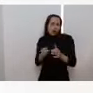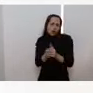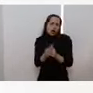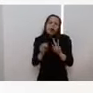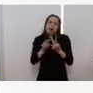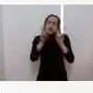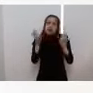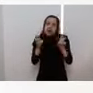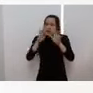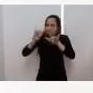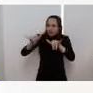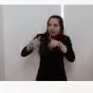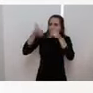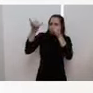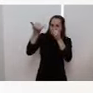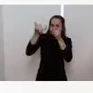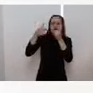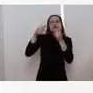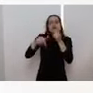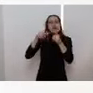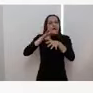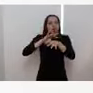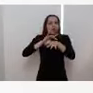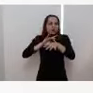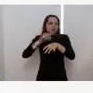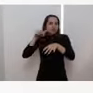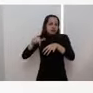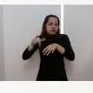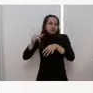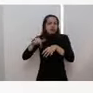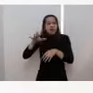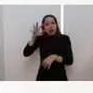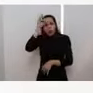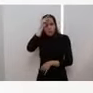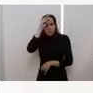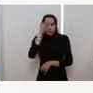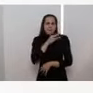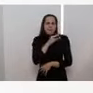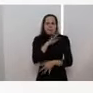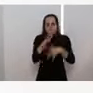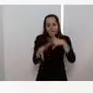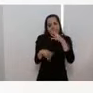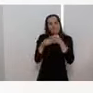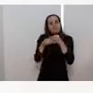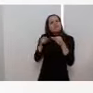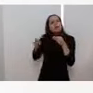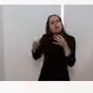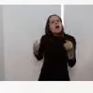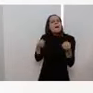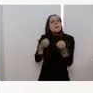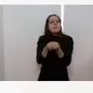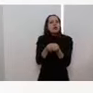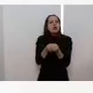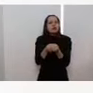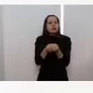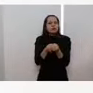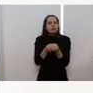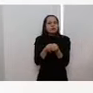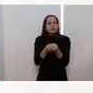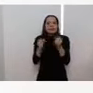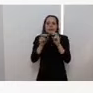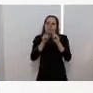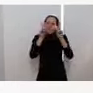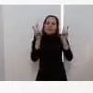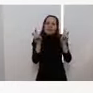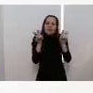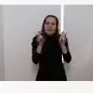de telemedicina en el hospital militar tuvimos el apoyo también de unos de una atención de